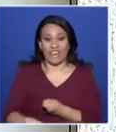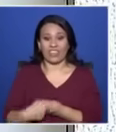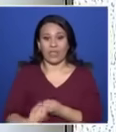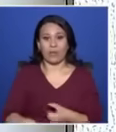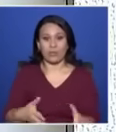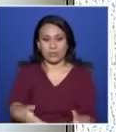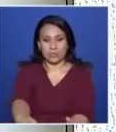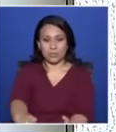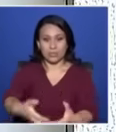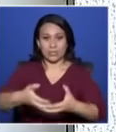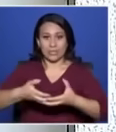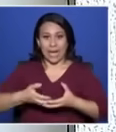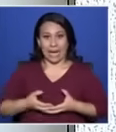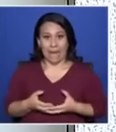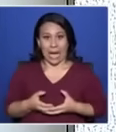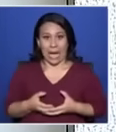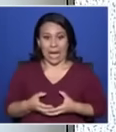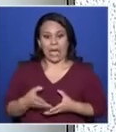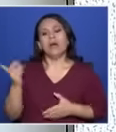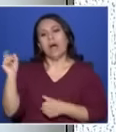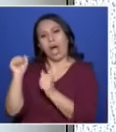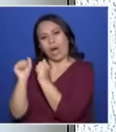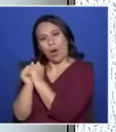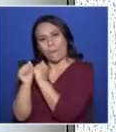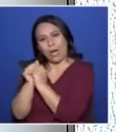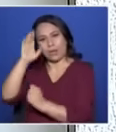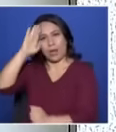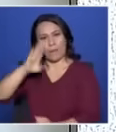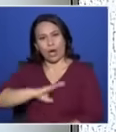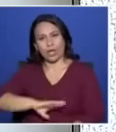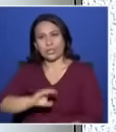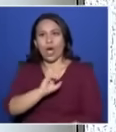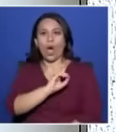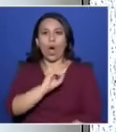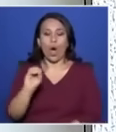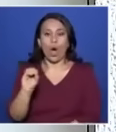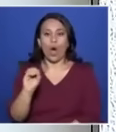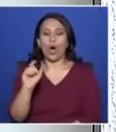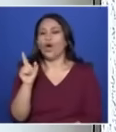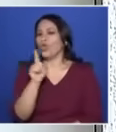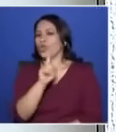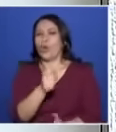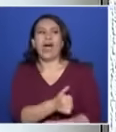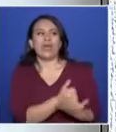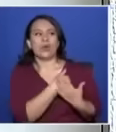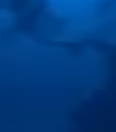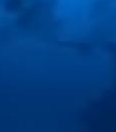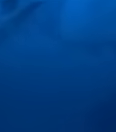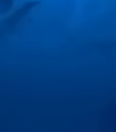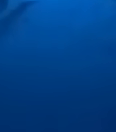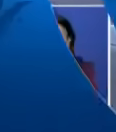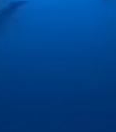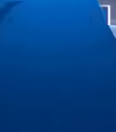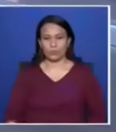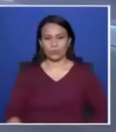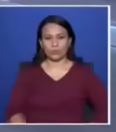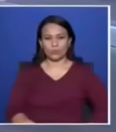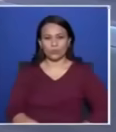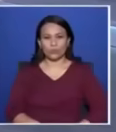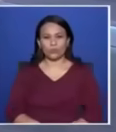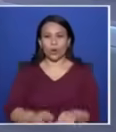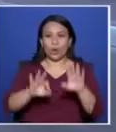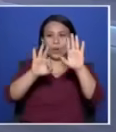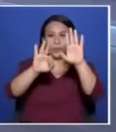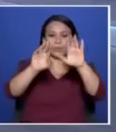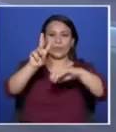realice transacciones virtuales o, si va al cajero, que lo haga acompañado y no acepte ayuda de desconocidos. Son las